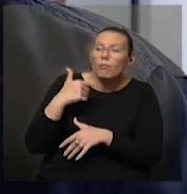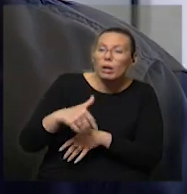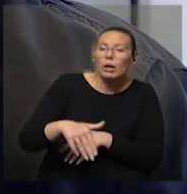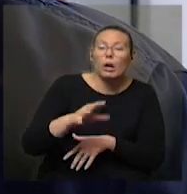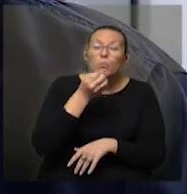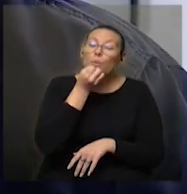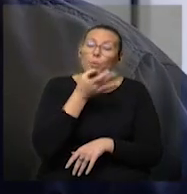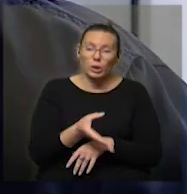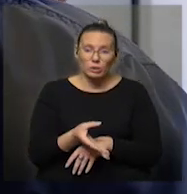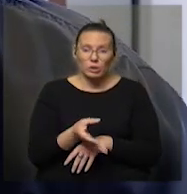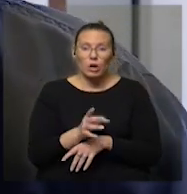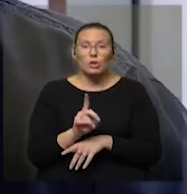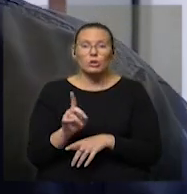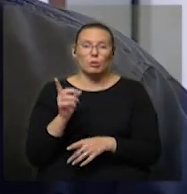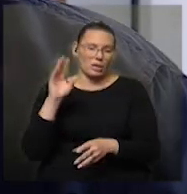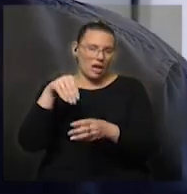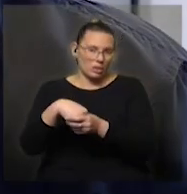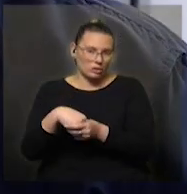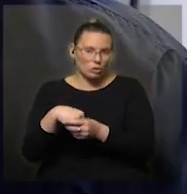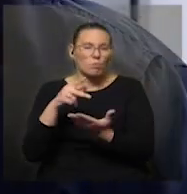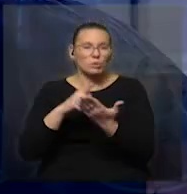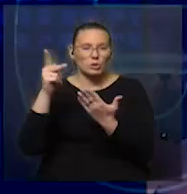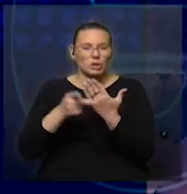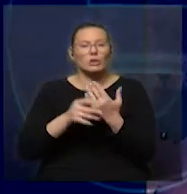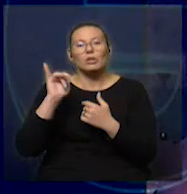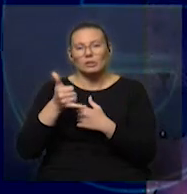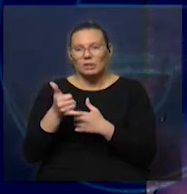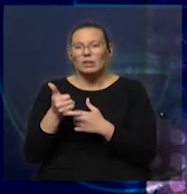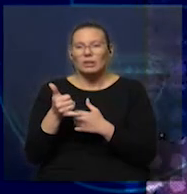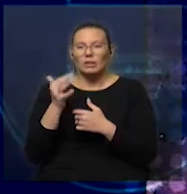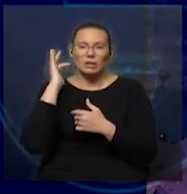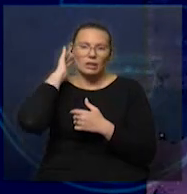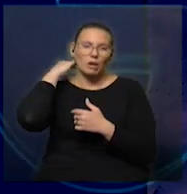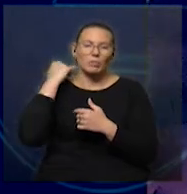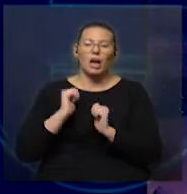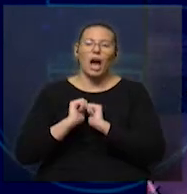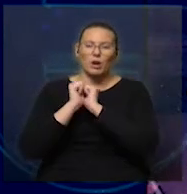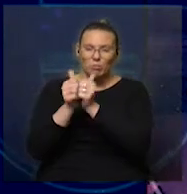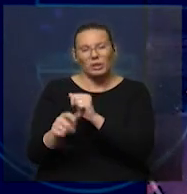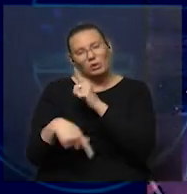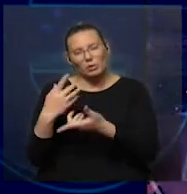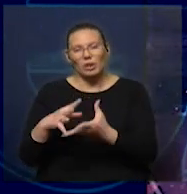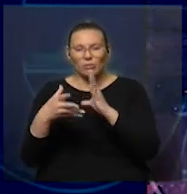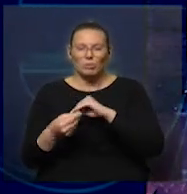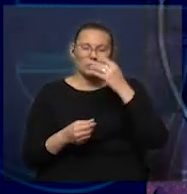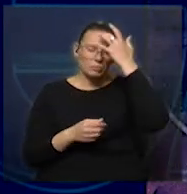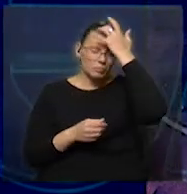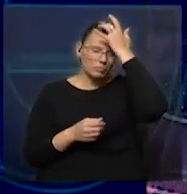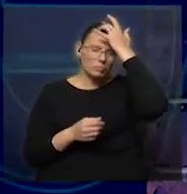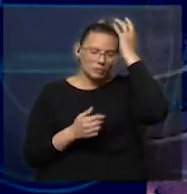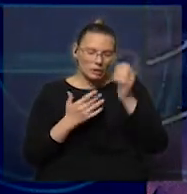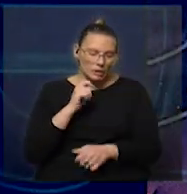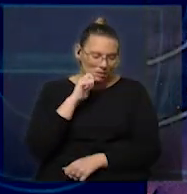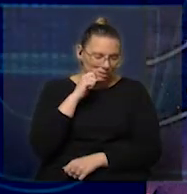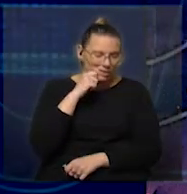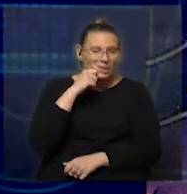bueno. Y si bien no voy a formar parte de ese proyecto, sí voy a estar acompañándolos desde otro lado, ¿no? Qué lindo